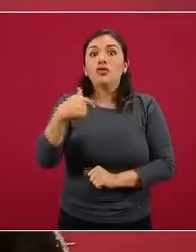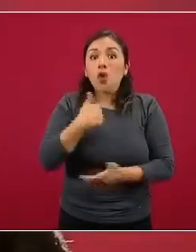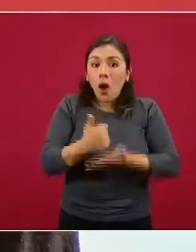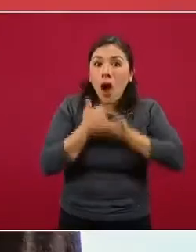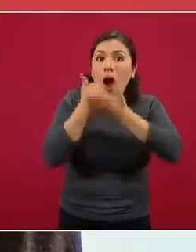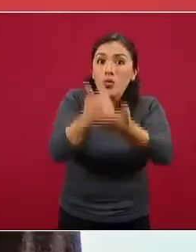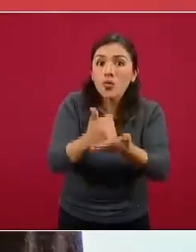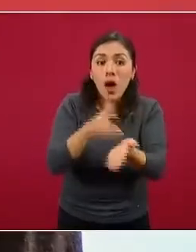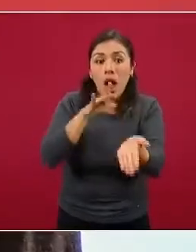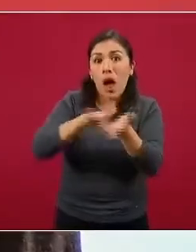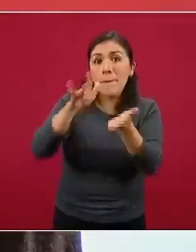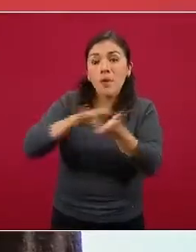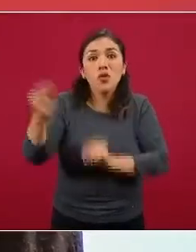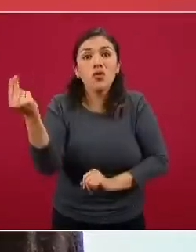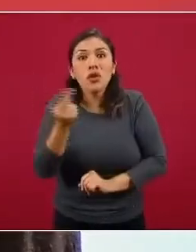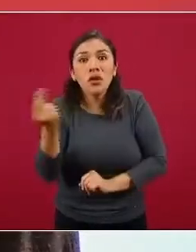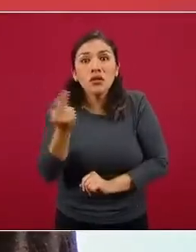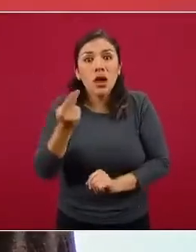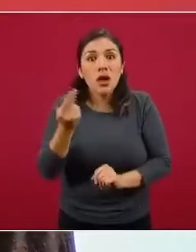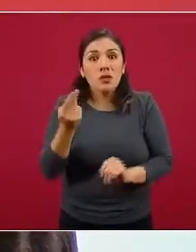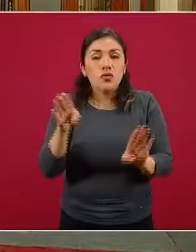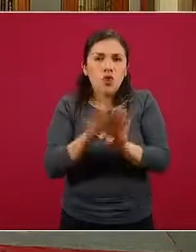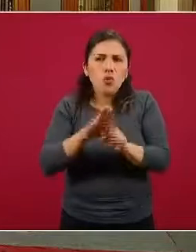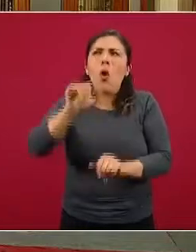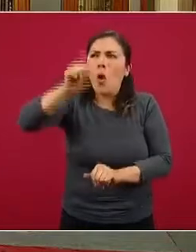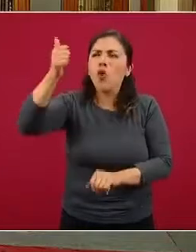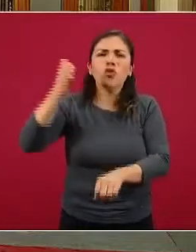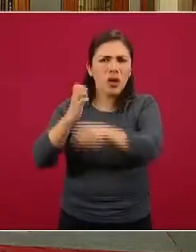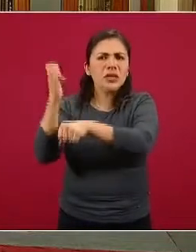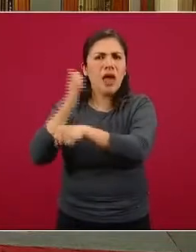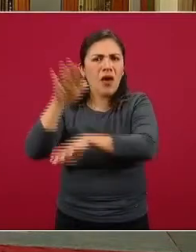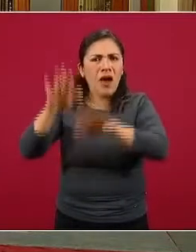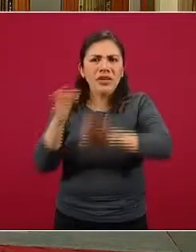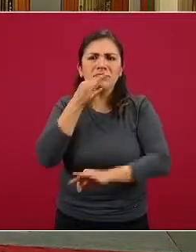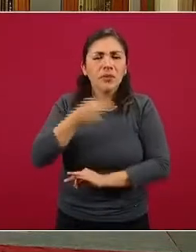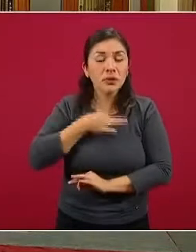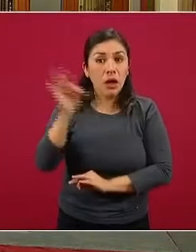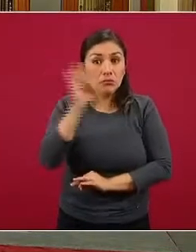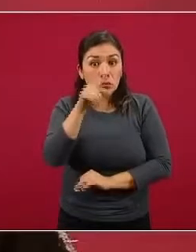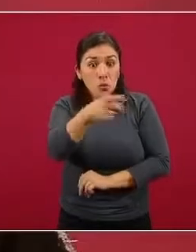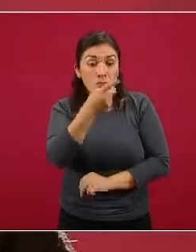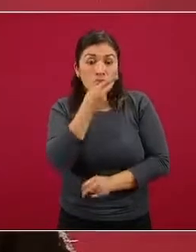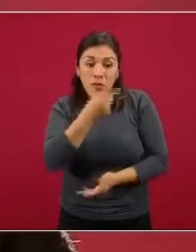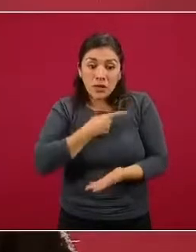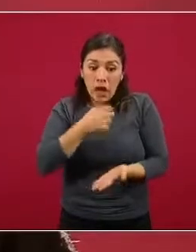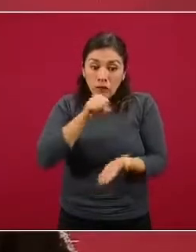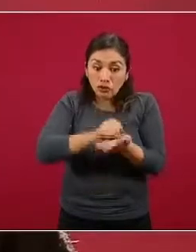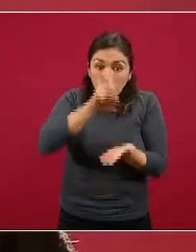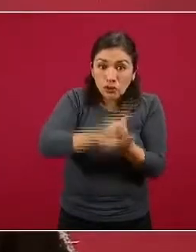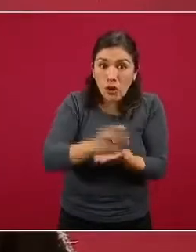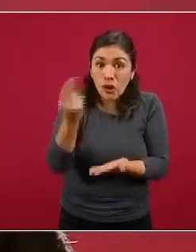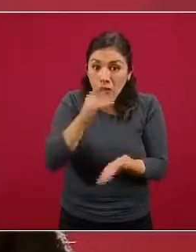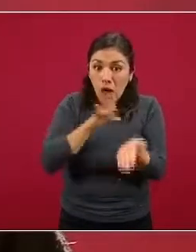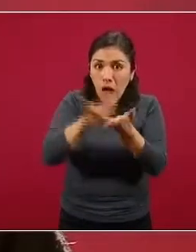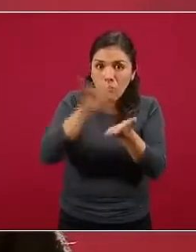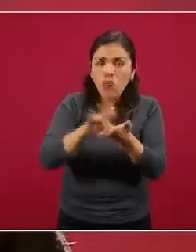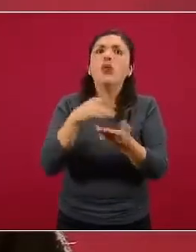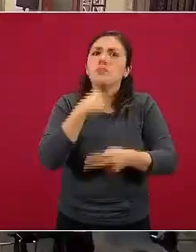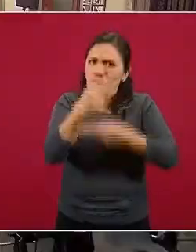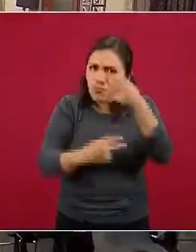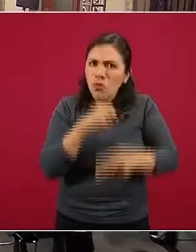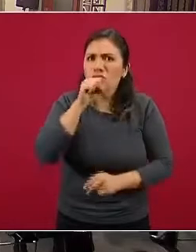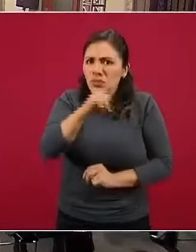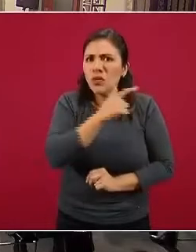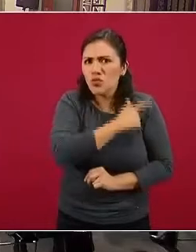asistencia, de apoyo, como ha ocurrido con otros estados. Si hubiera esa solicitud de apoyo, por supuesto que la